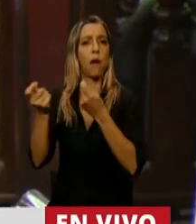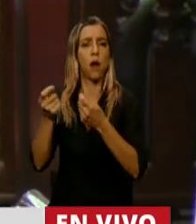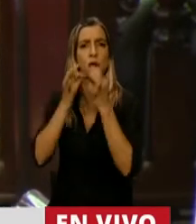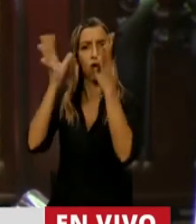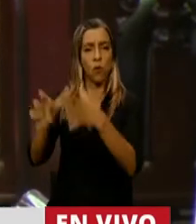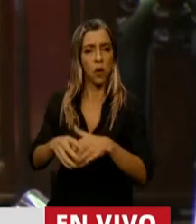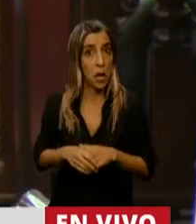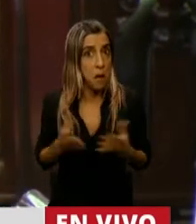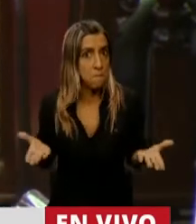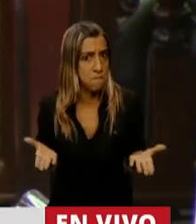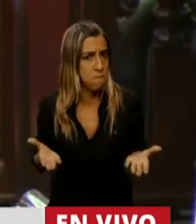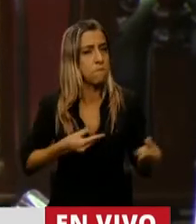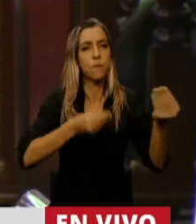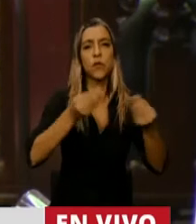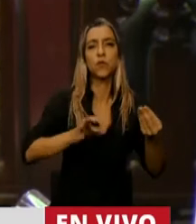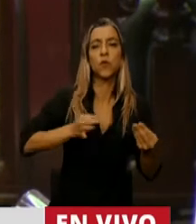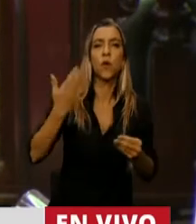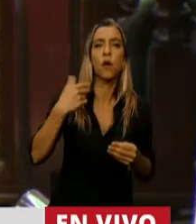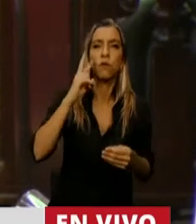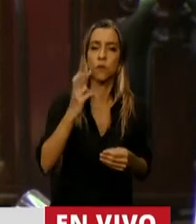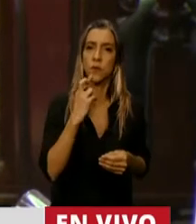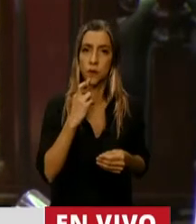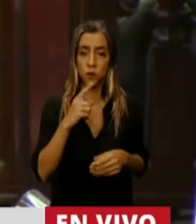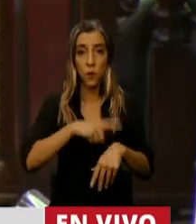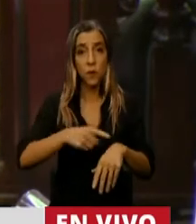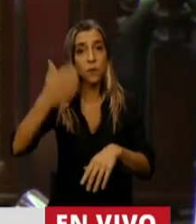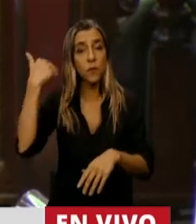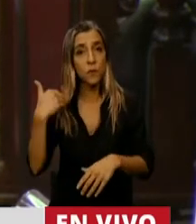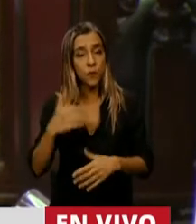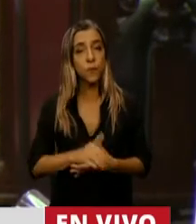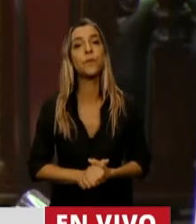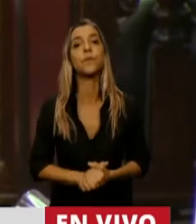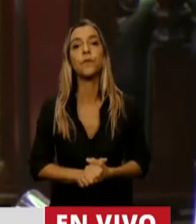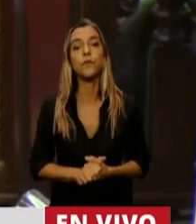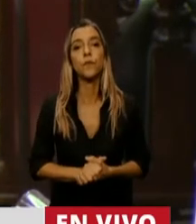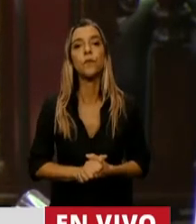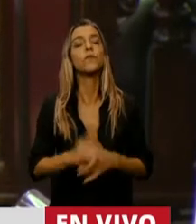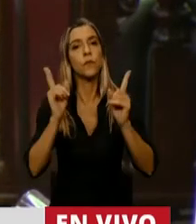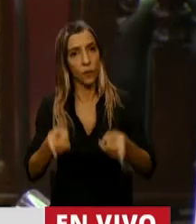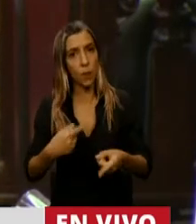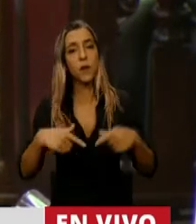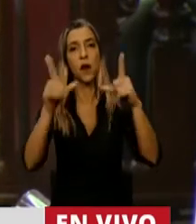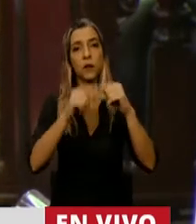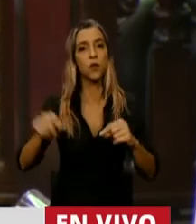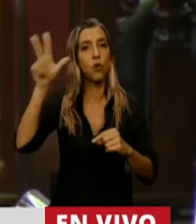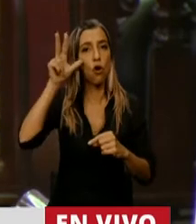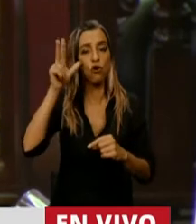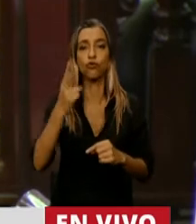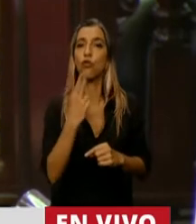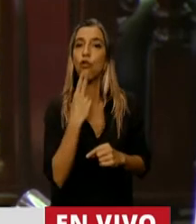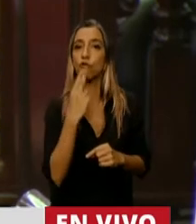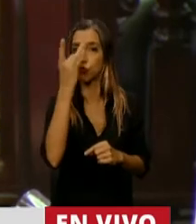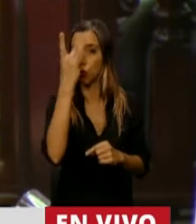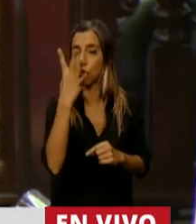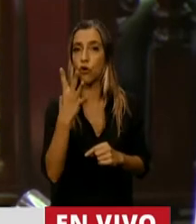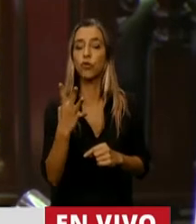presupuesto año 2019, había delegaciones al Poder Ejecutivo en el artículo 8, 11, 2 en